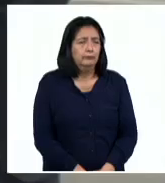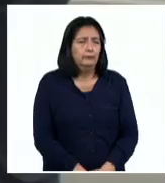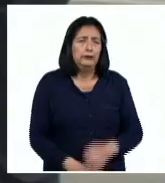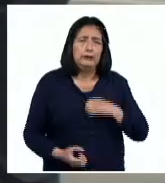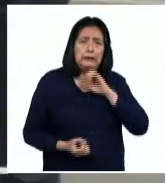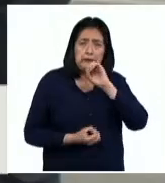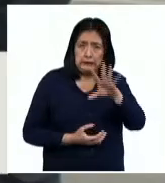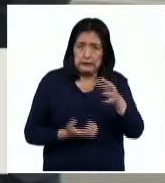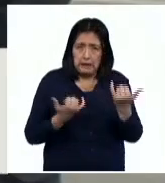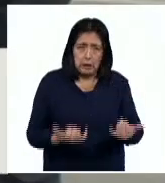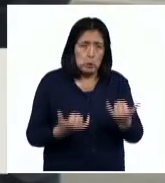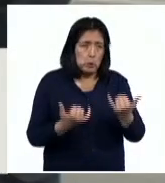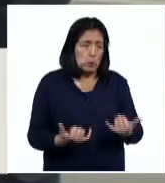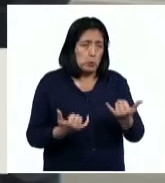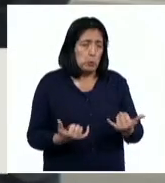Manifestarles que hoy,